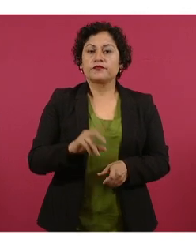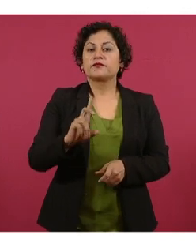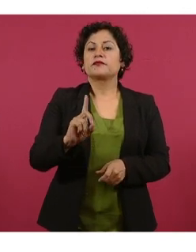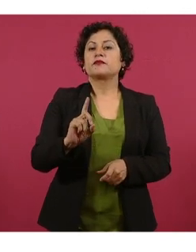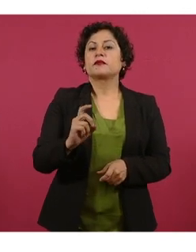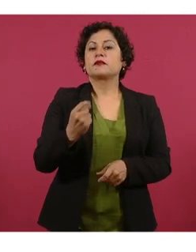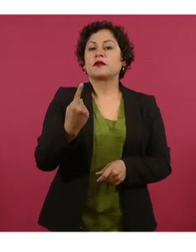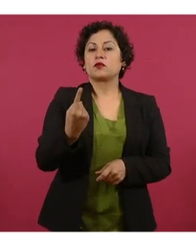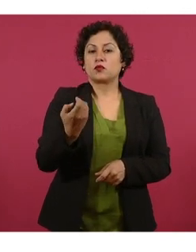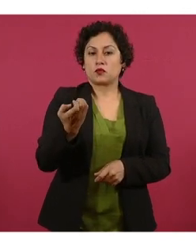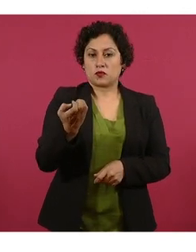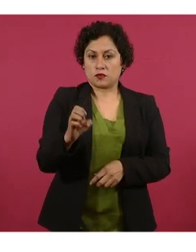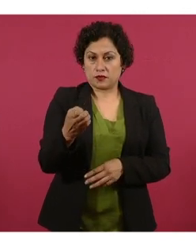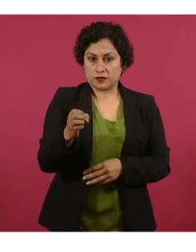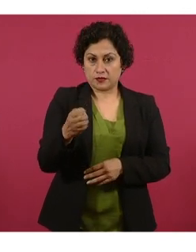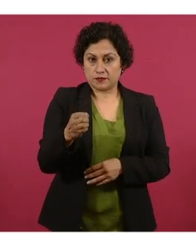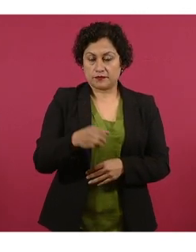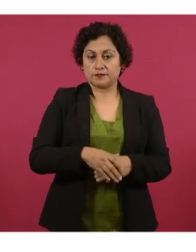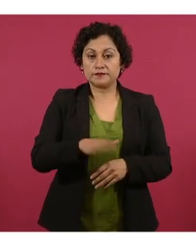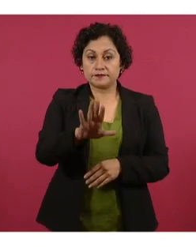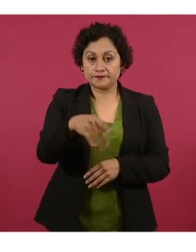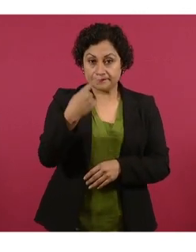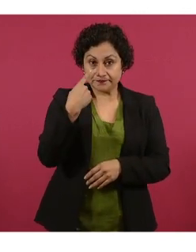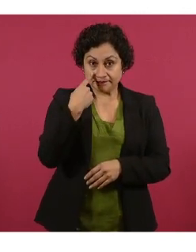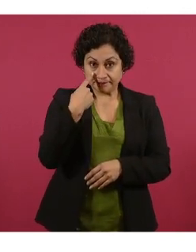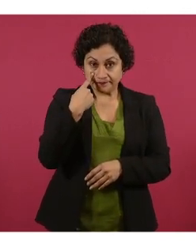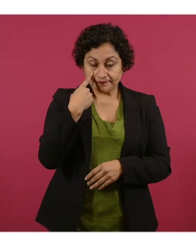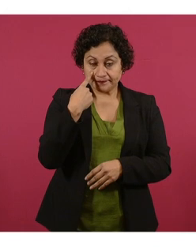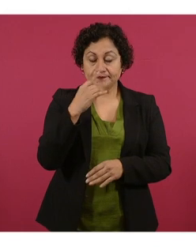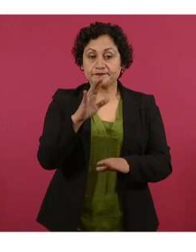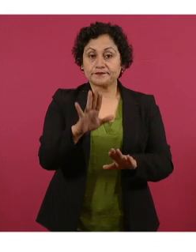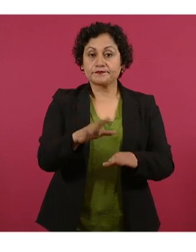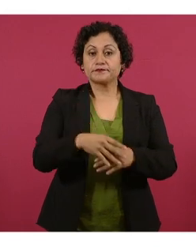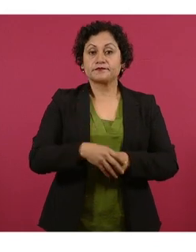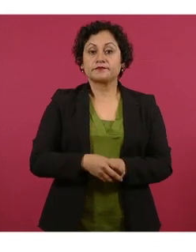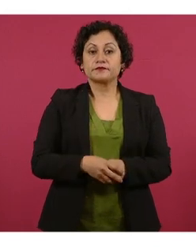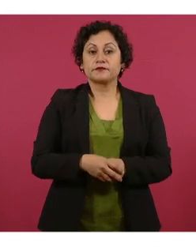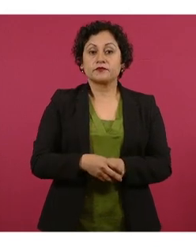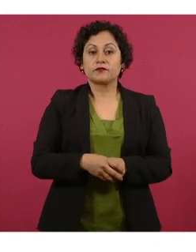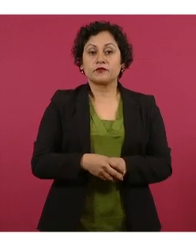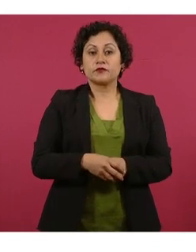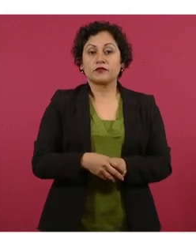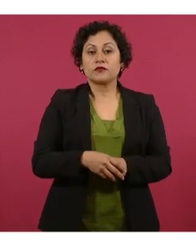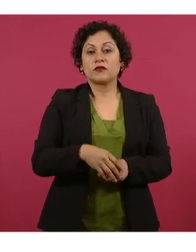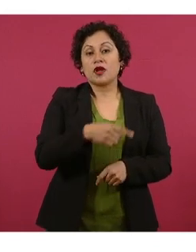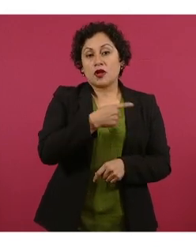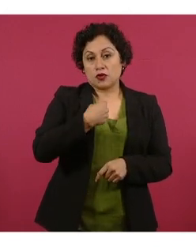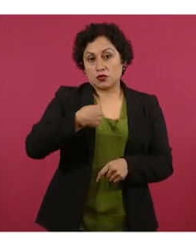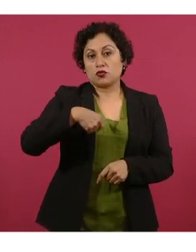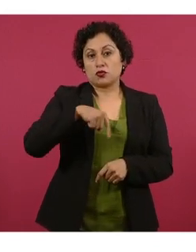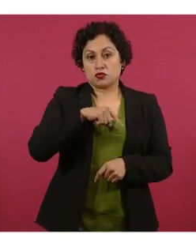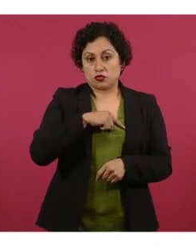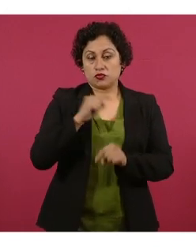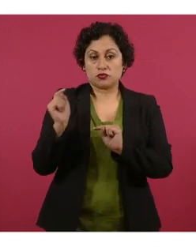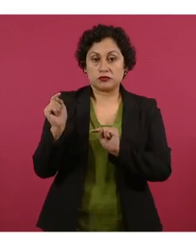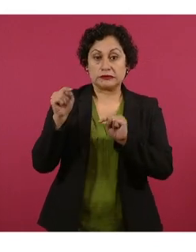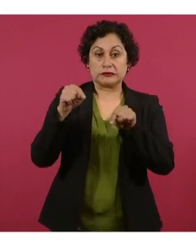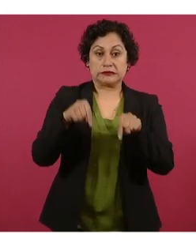31 de enero. Mire, nosotros agarramos la deuda pública